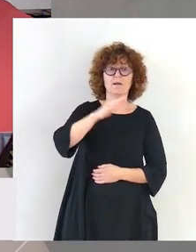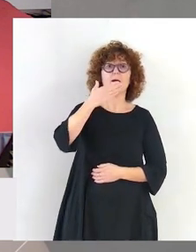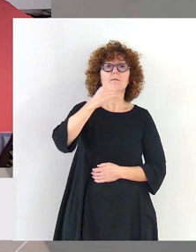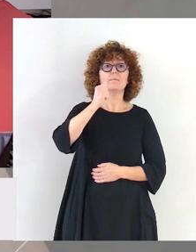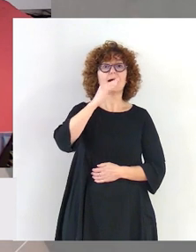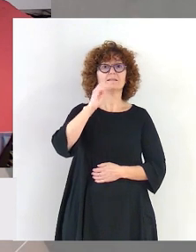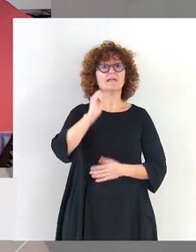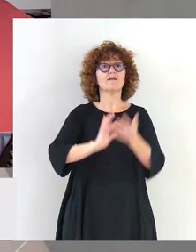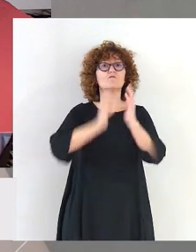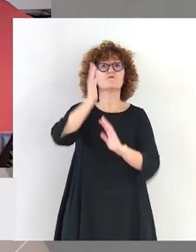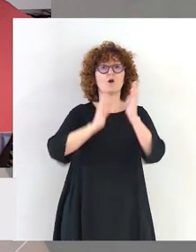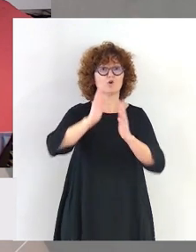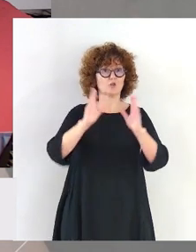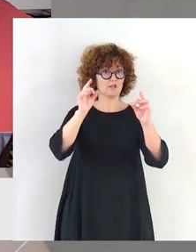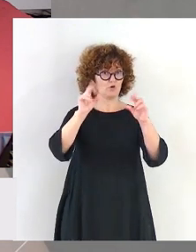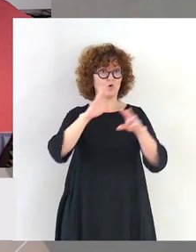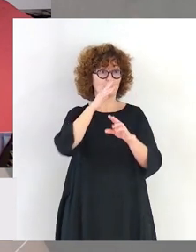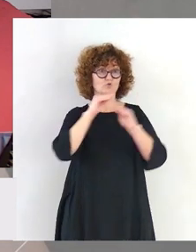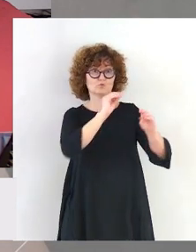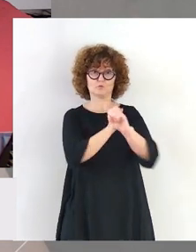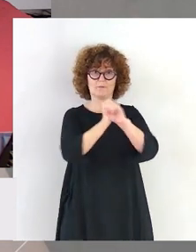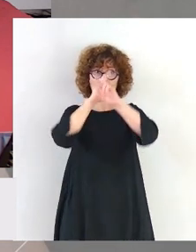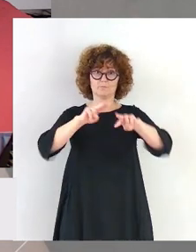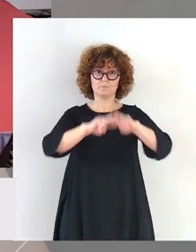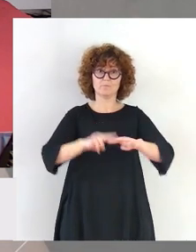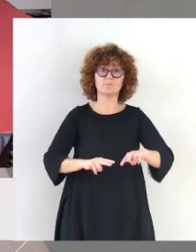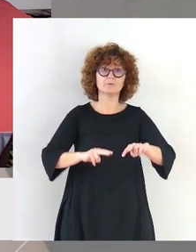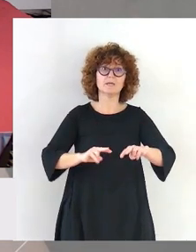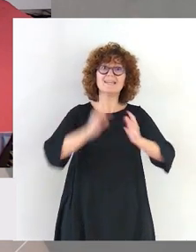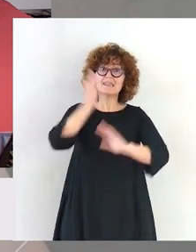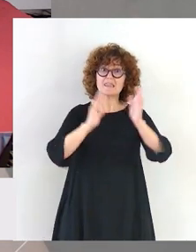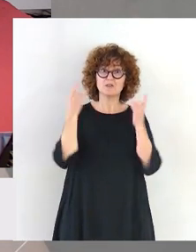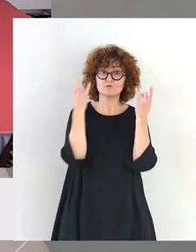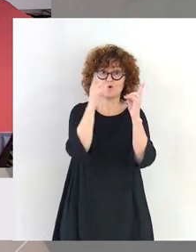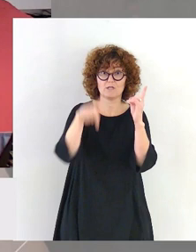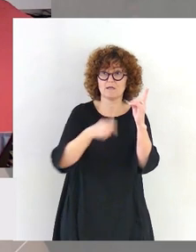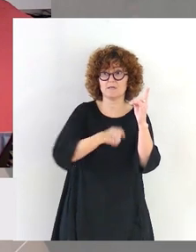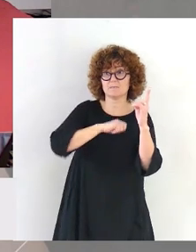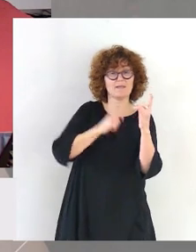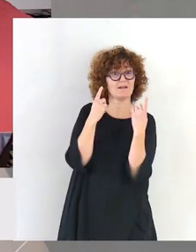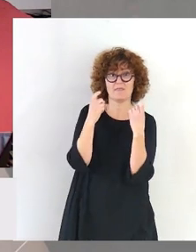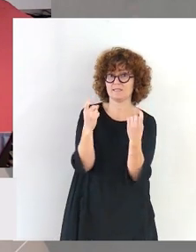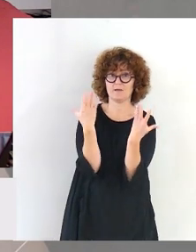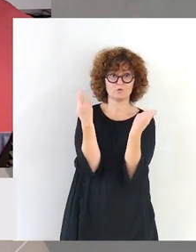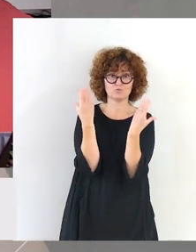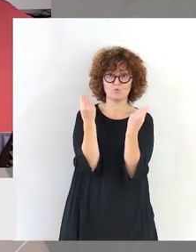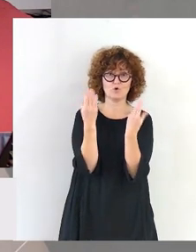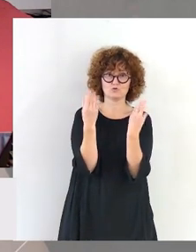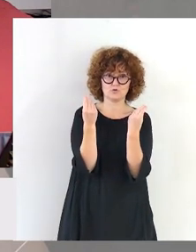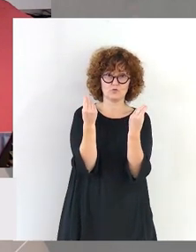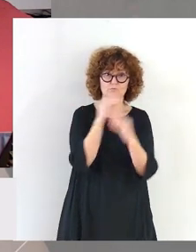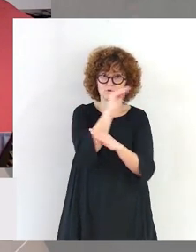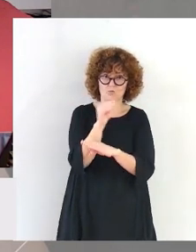oro por su labor investigadora sobre los incendios forestales cosa que en España exactamente necesitamos muy mucho